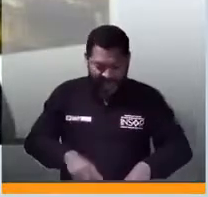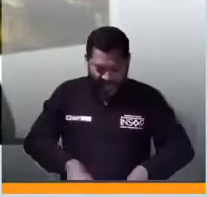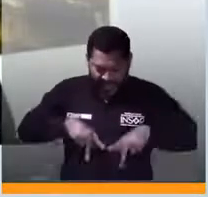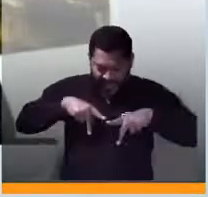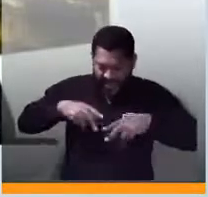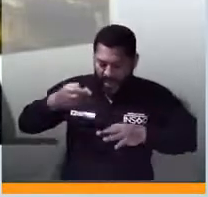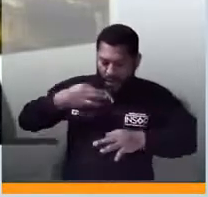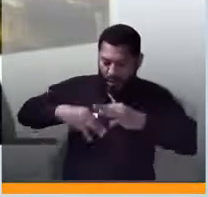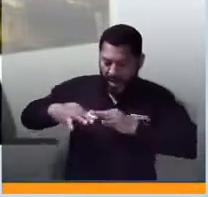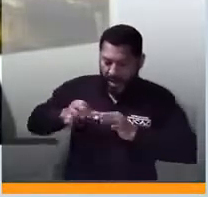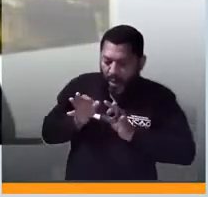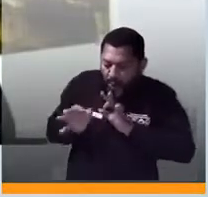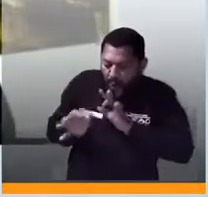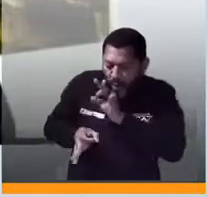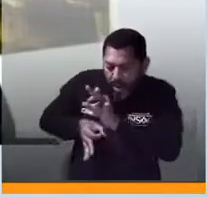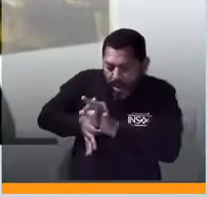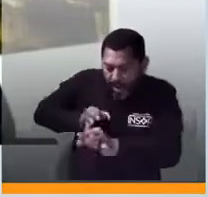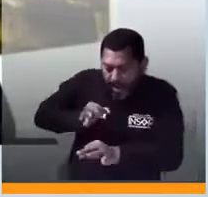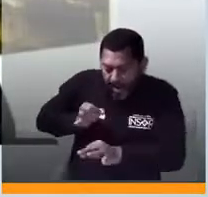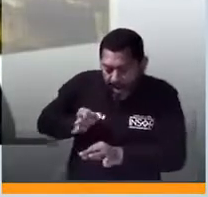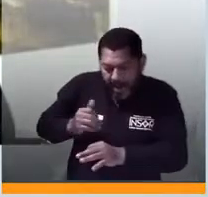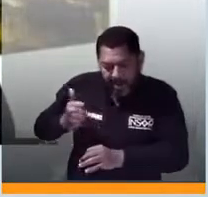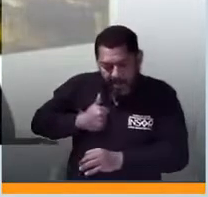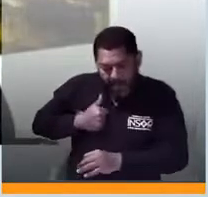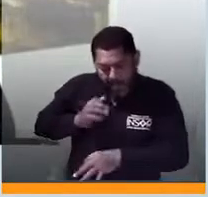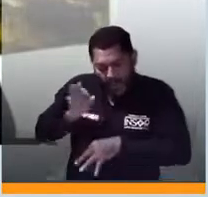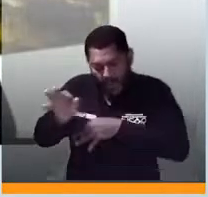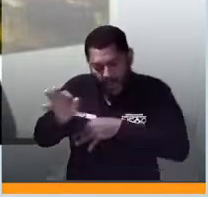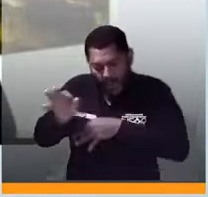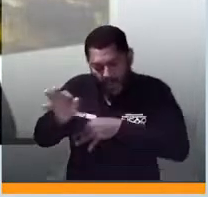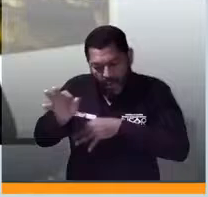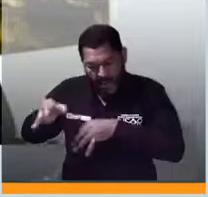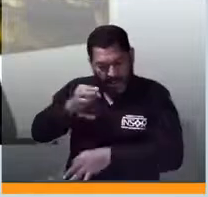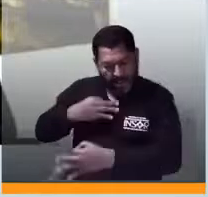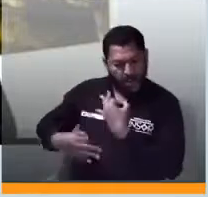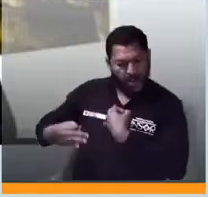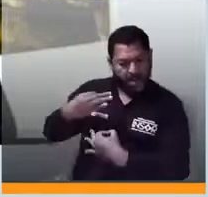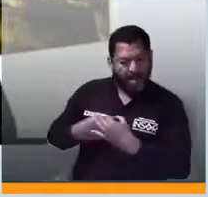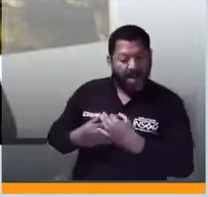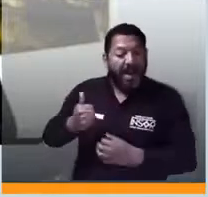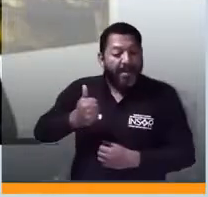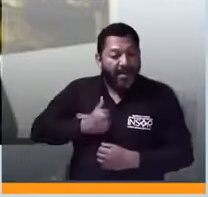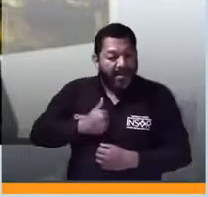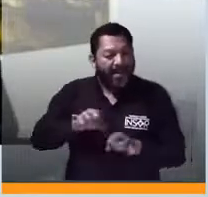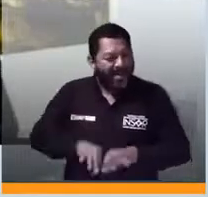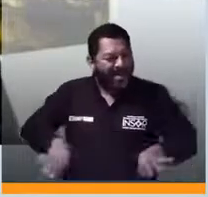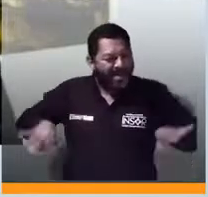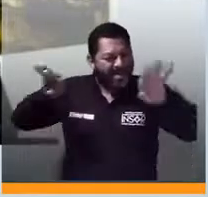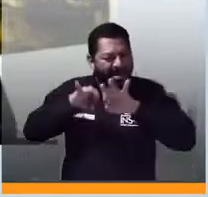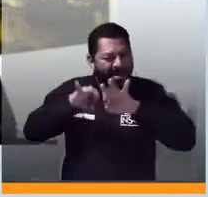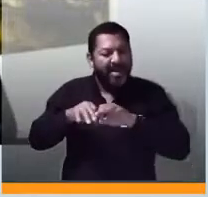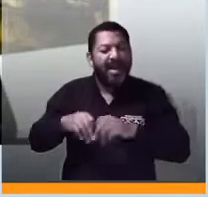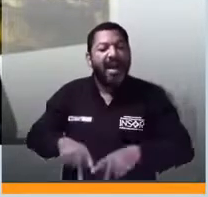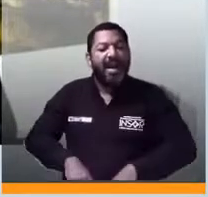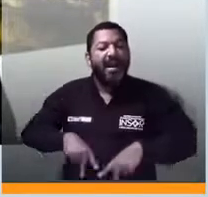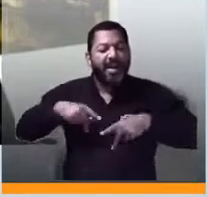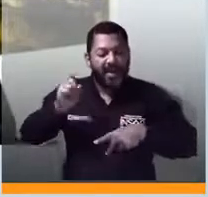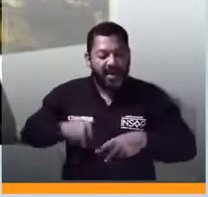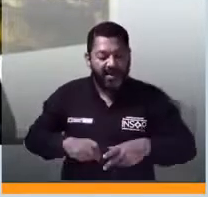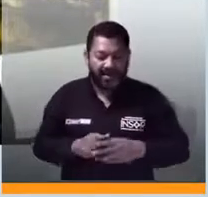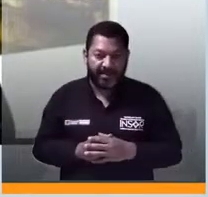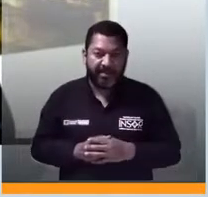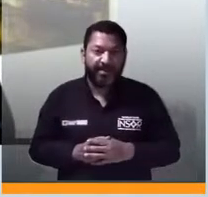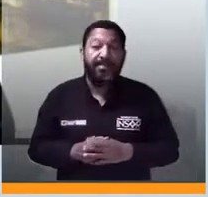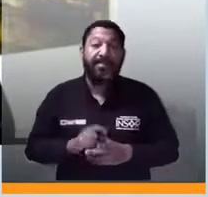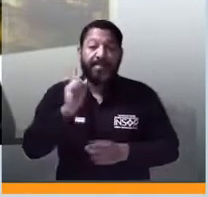por encima de todo, que el cuidado y el autocuidado tiene que partir desde cada uno de nosotros y que es importante que lo tengan